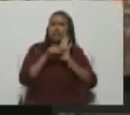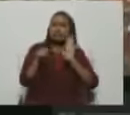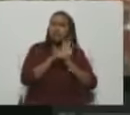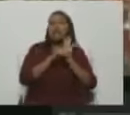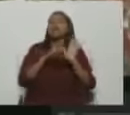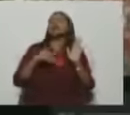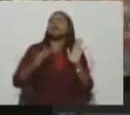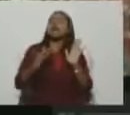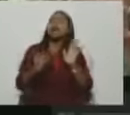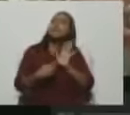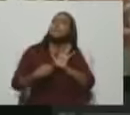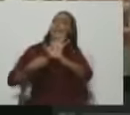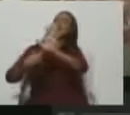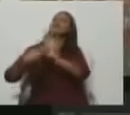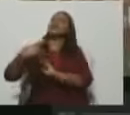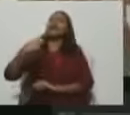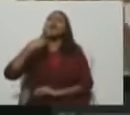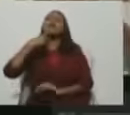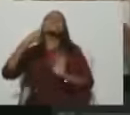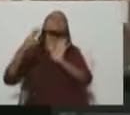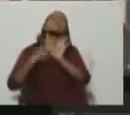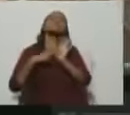verdad,